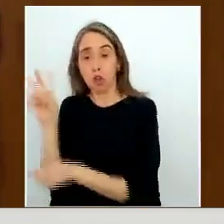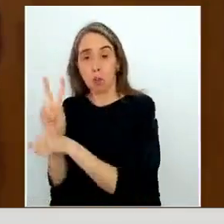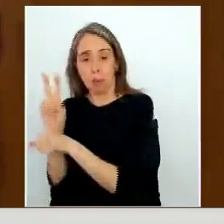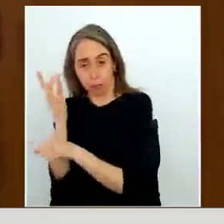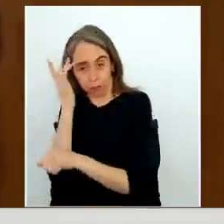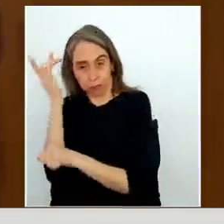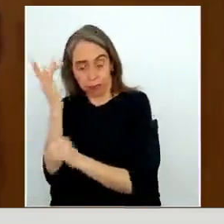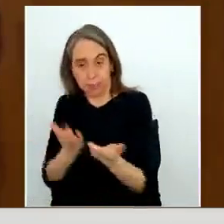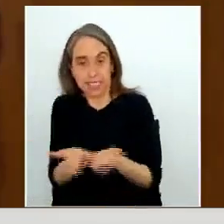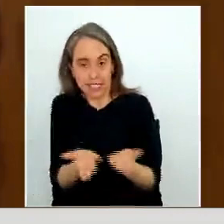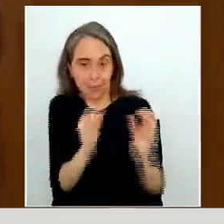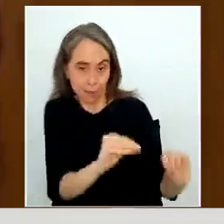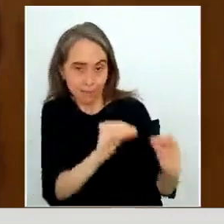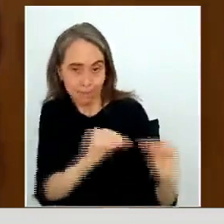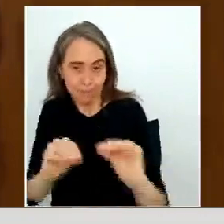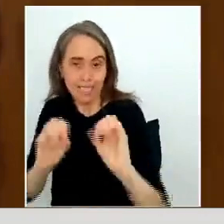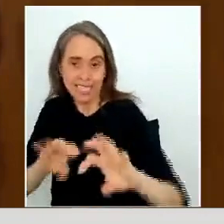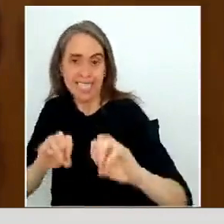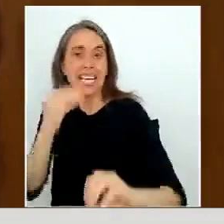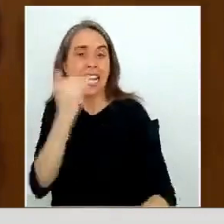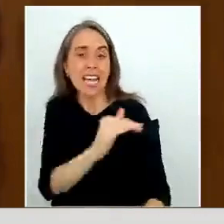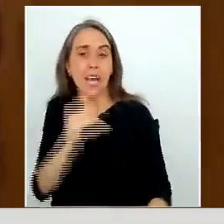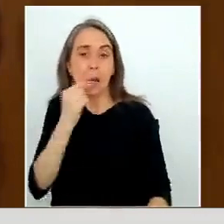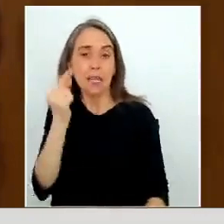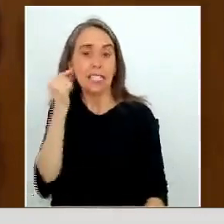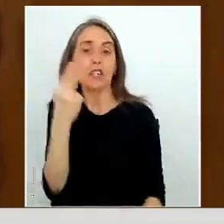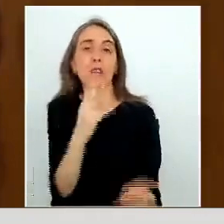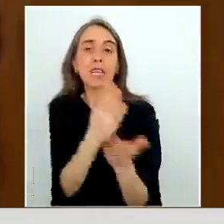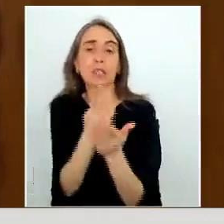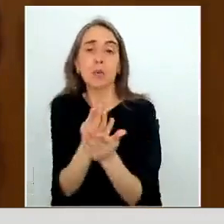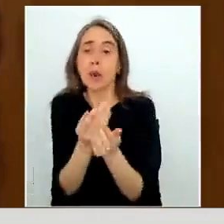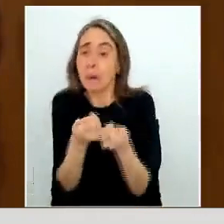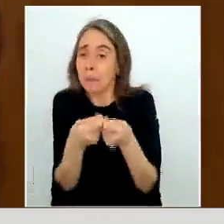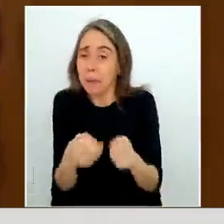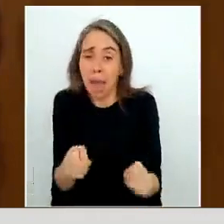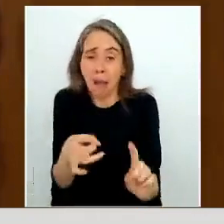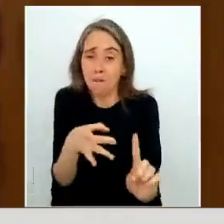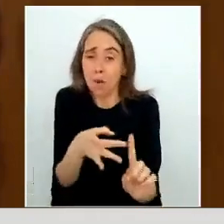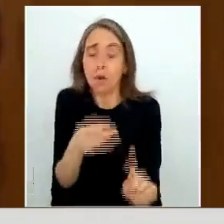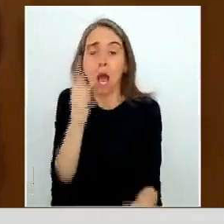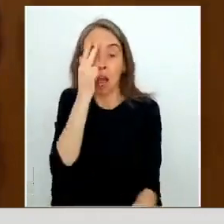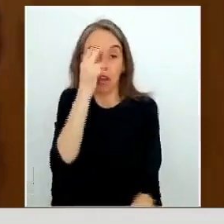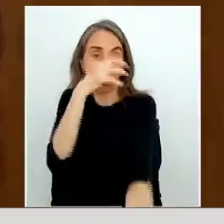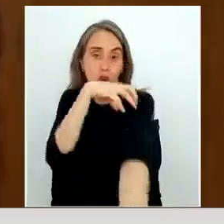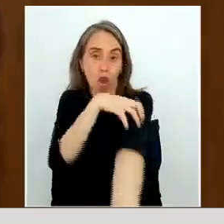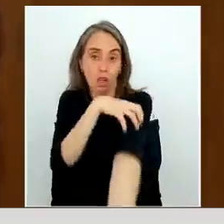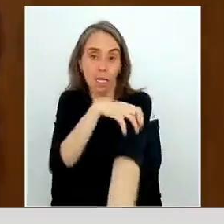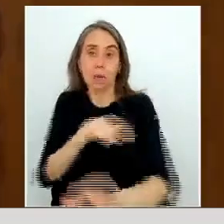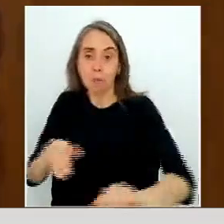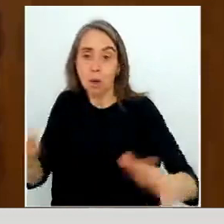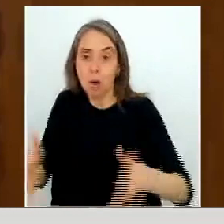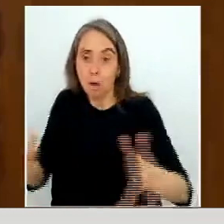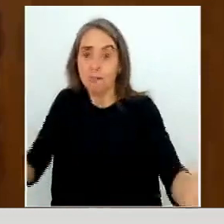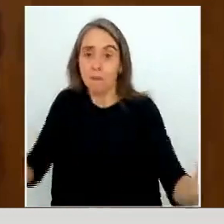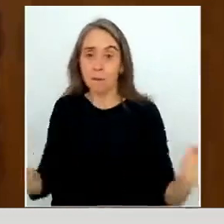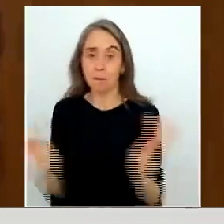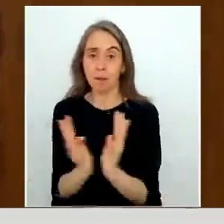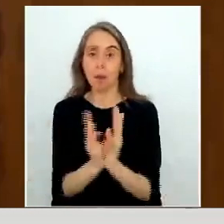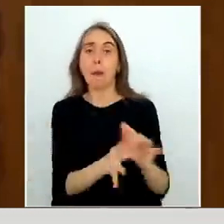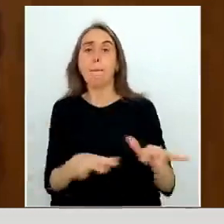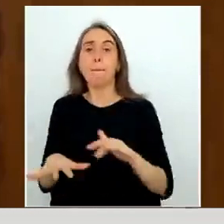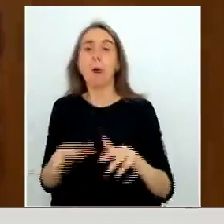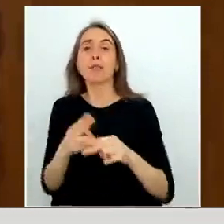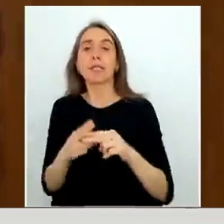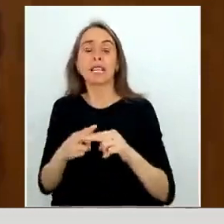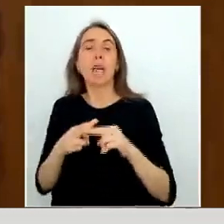formación de niños niñas que provenían de las escuelas más vulnerables de la región de coquimbo impulsando con ello el movimiento de Orquesta infantil y juvenil